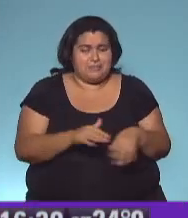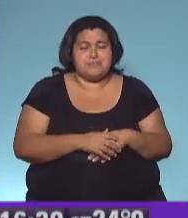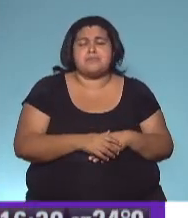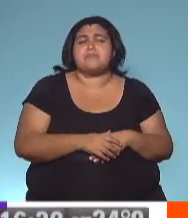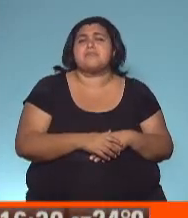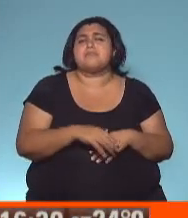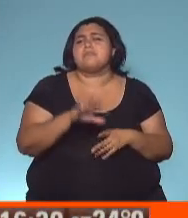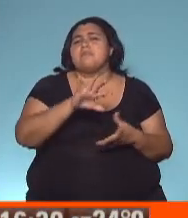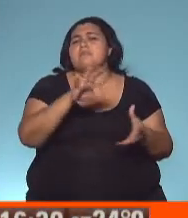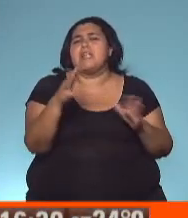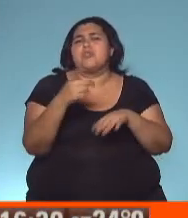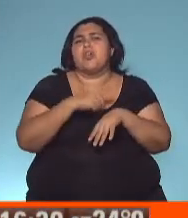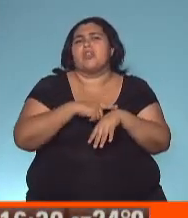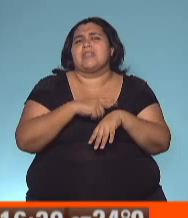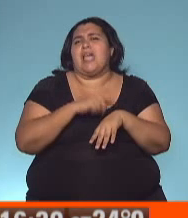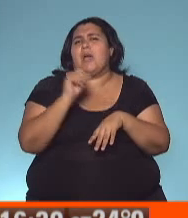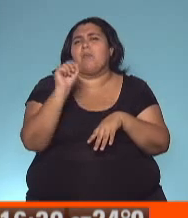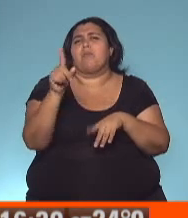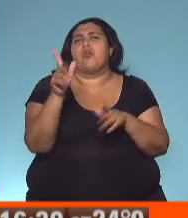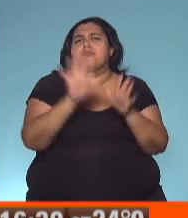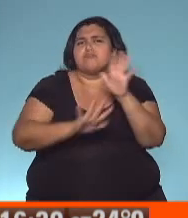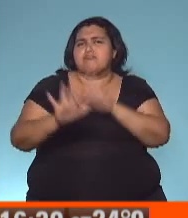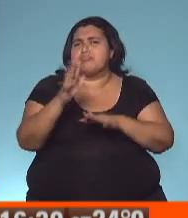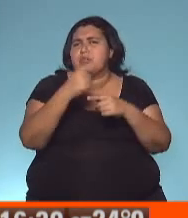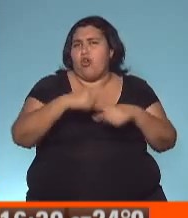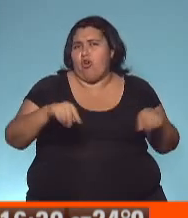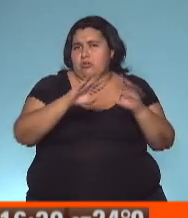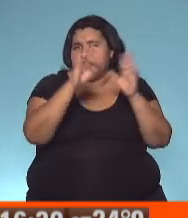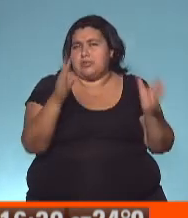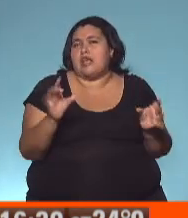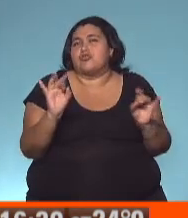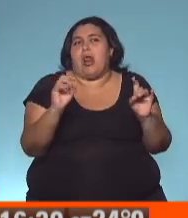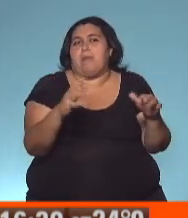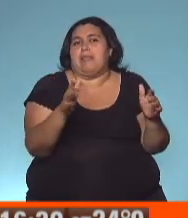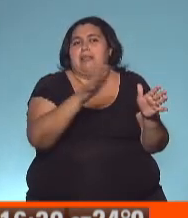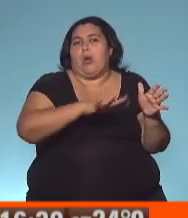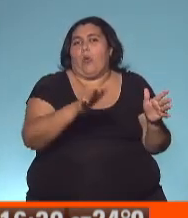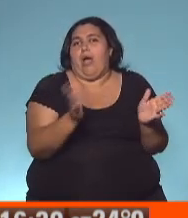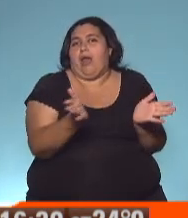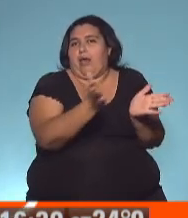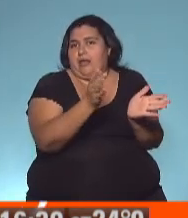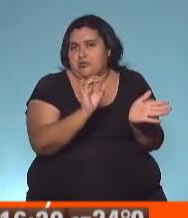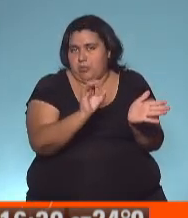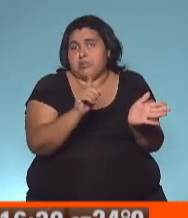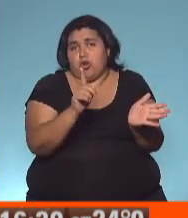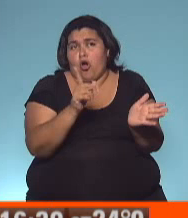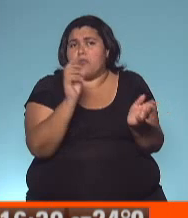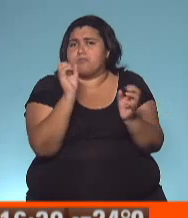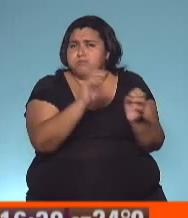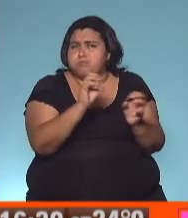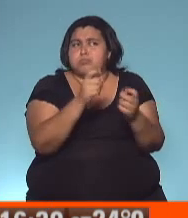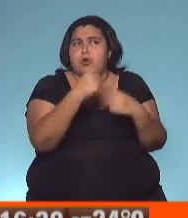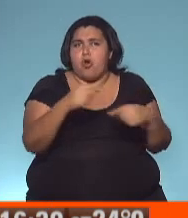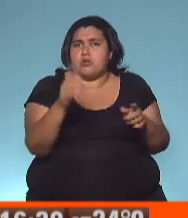idea estimada de tiempo cuánto va a estar equipado? Porque no es solo poner las instalaciones, sino también equiparlas. ¿Tienen alguna idea de tiempo cuando esto va